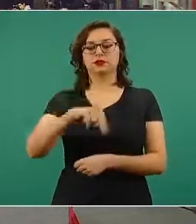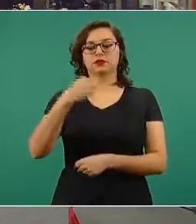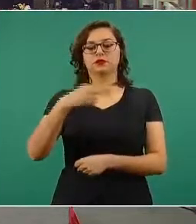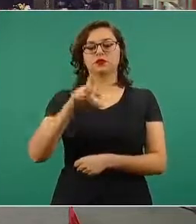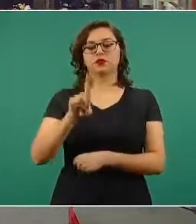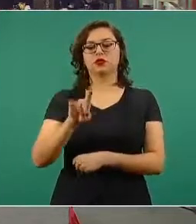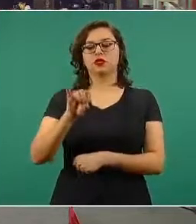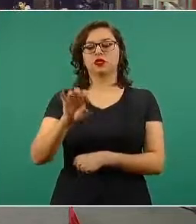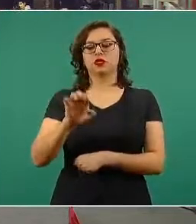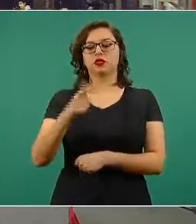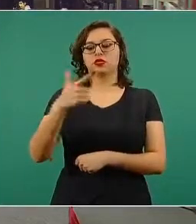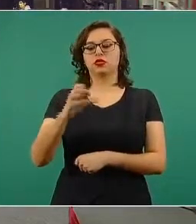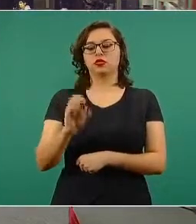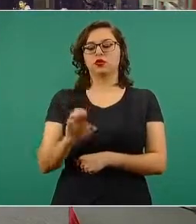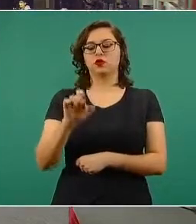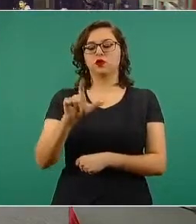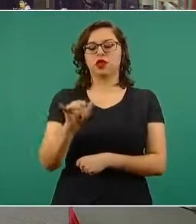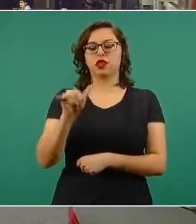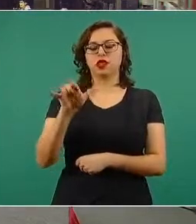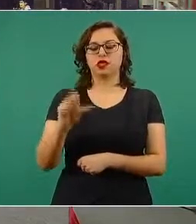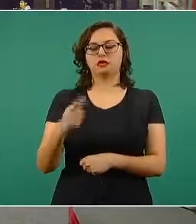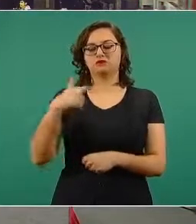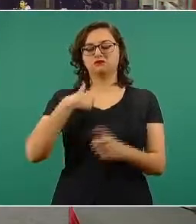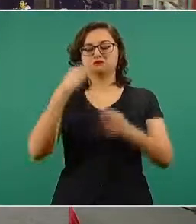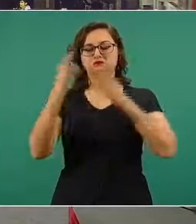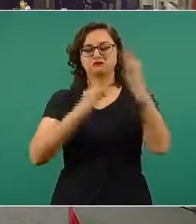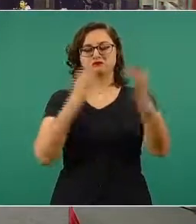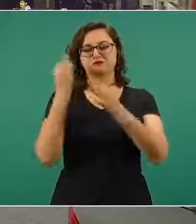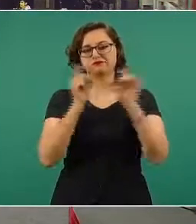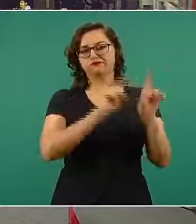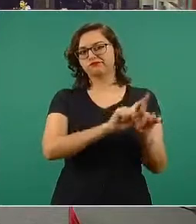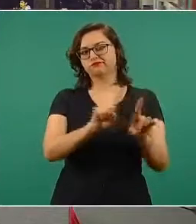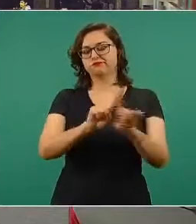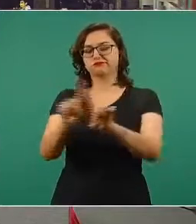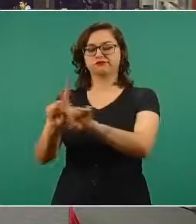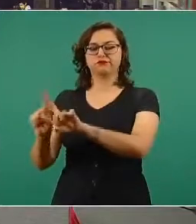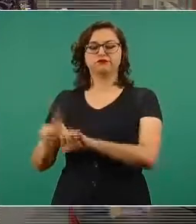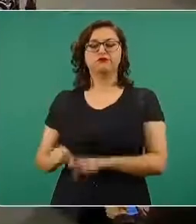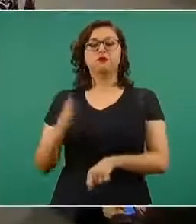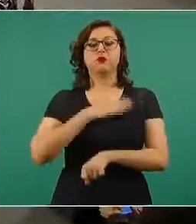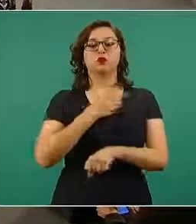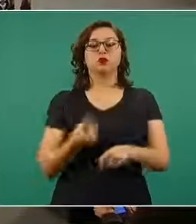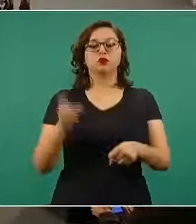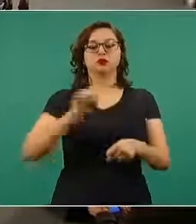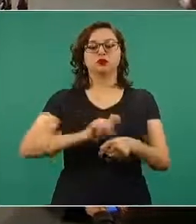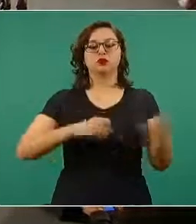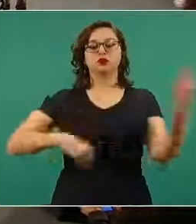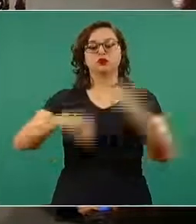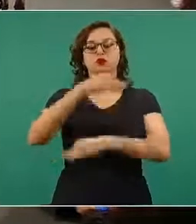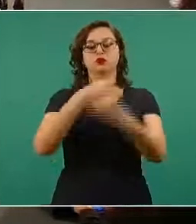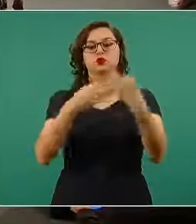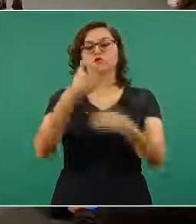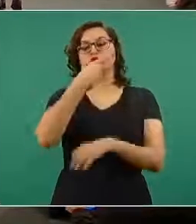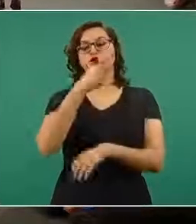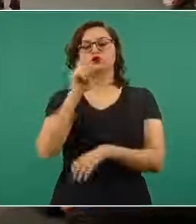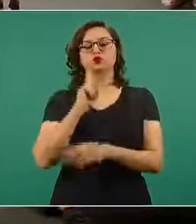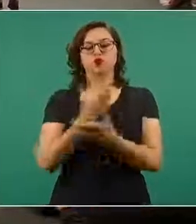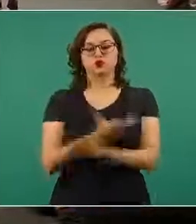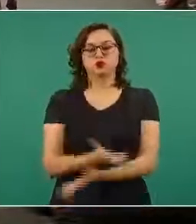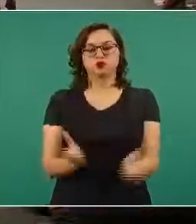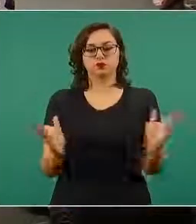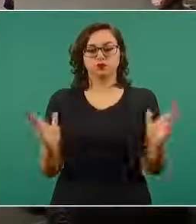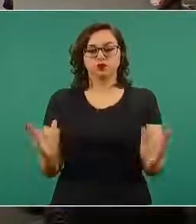Hoy, Quintana Roo y Diario Basta en la Ciudad de México. Buenos días a todas y a todos. Señor presidente, en atención al comentario